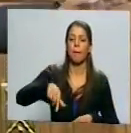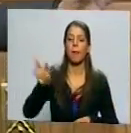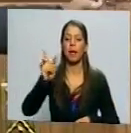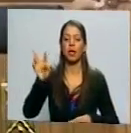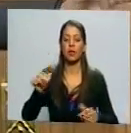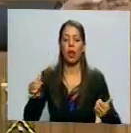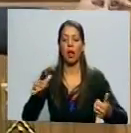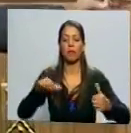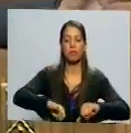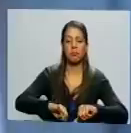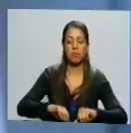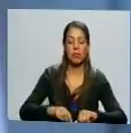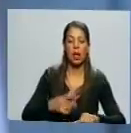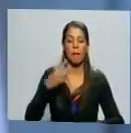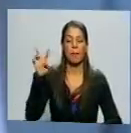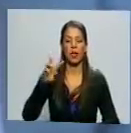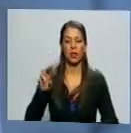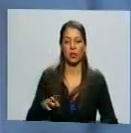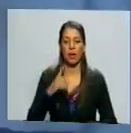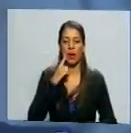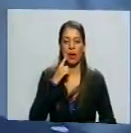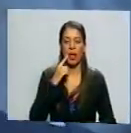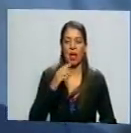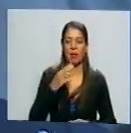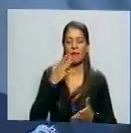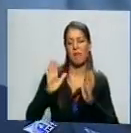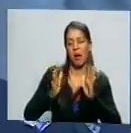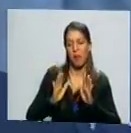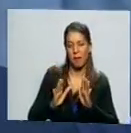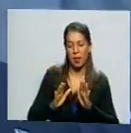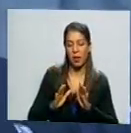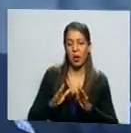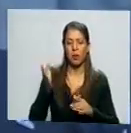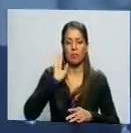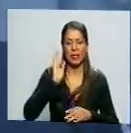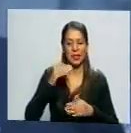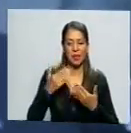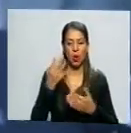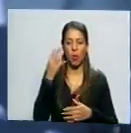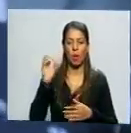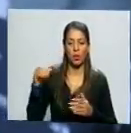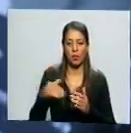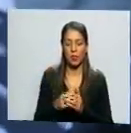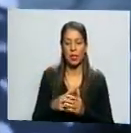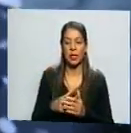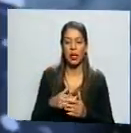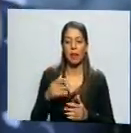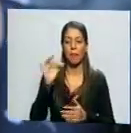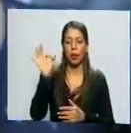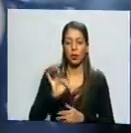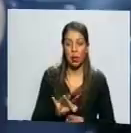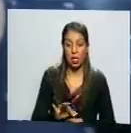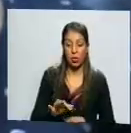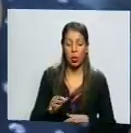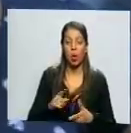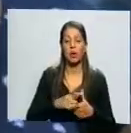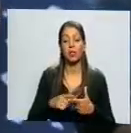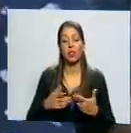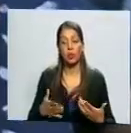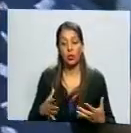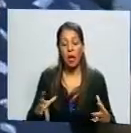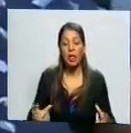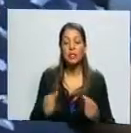tenías un riesgo país sobre los 4000%, y por lo tanto, para recuperar